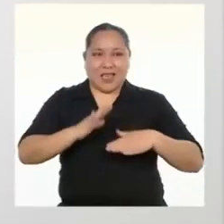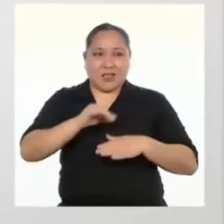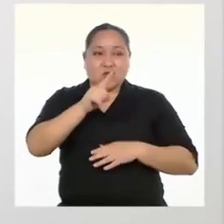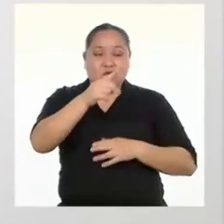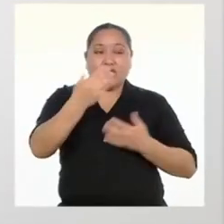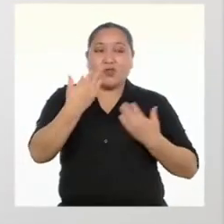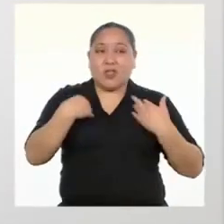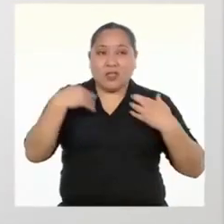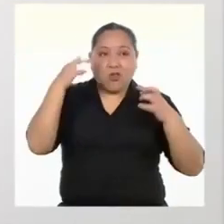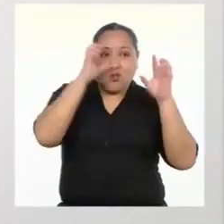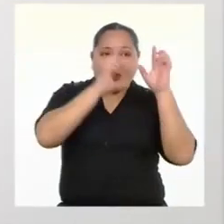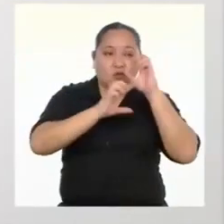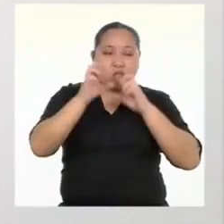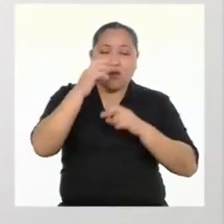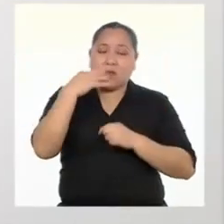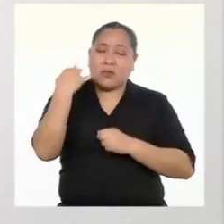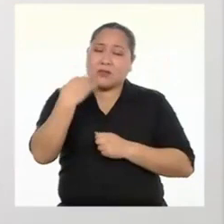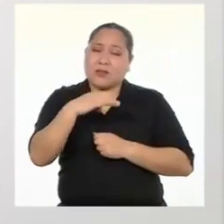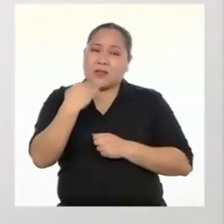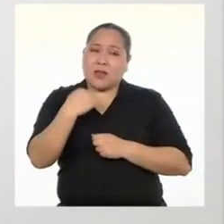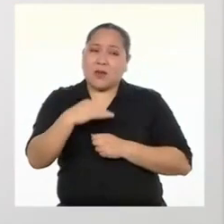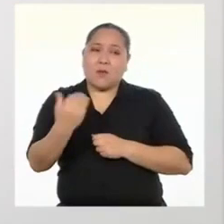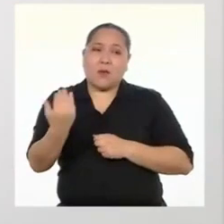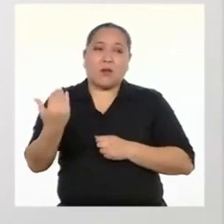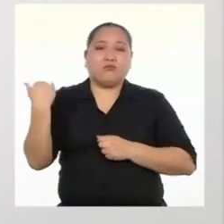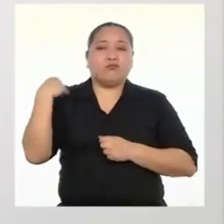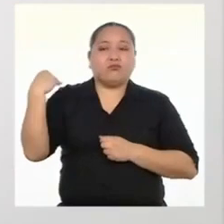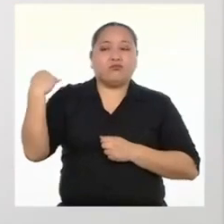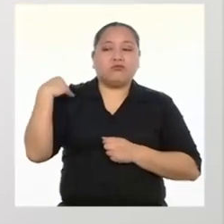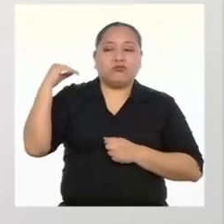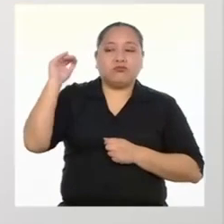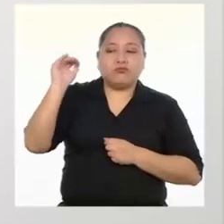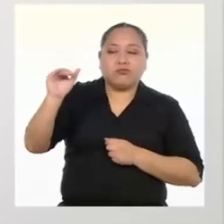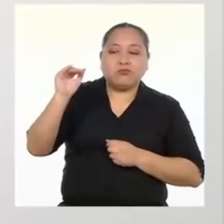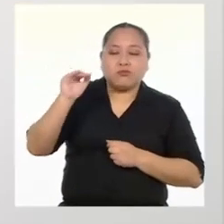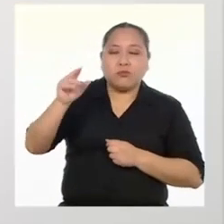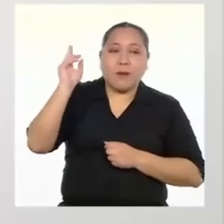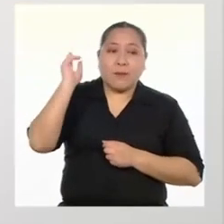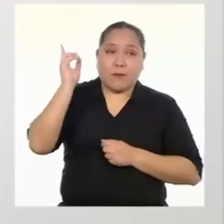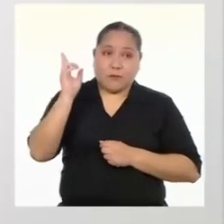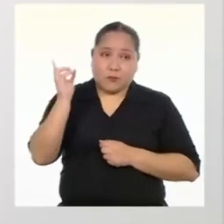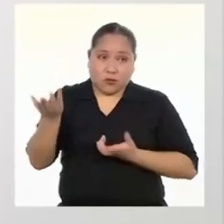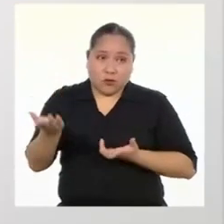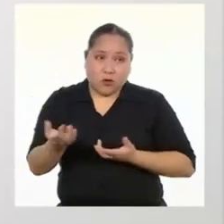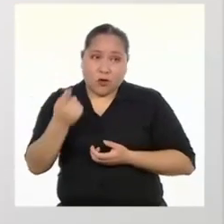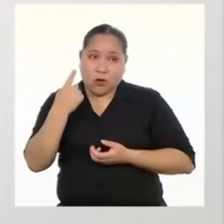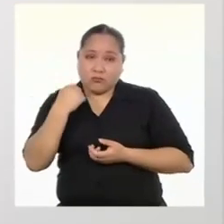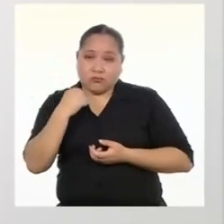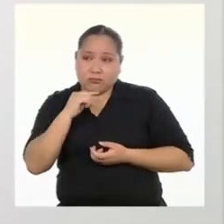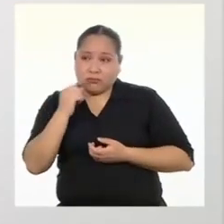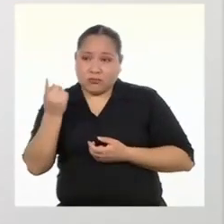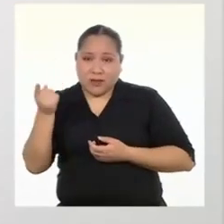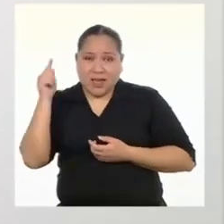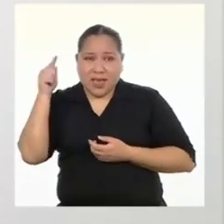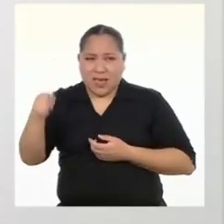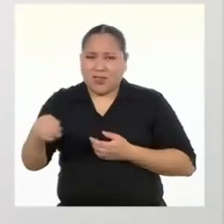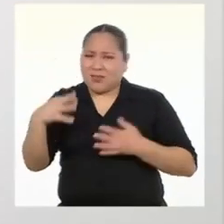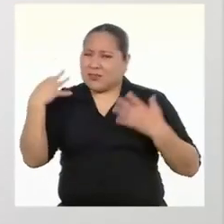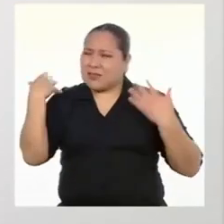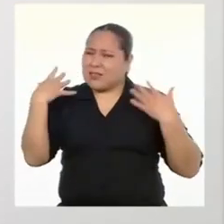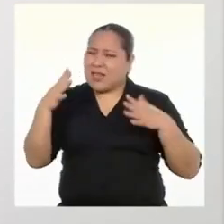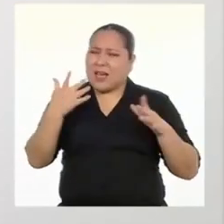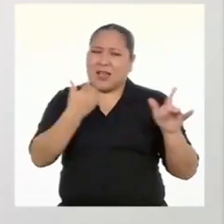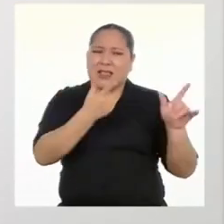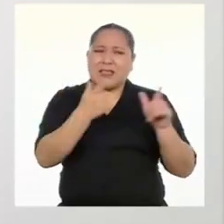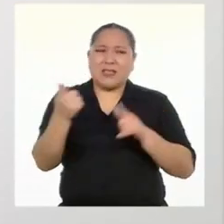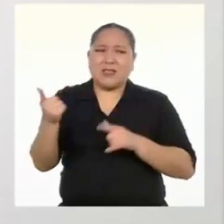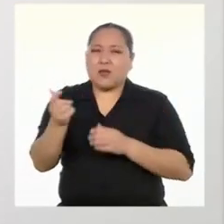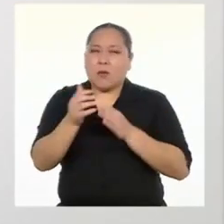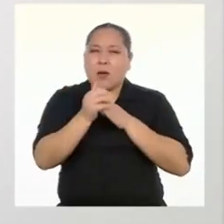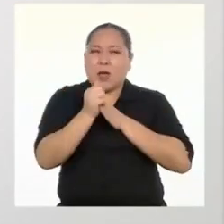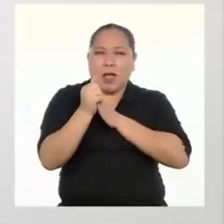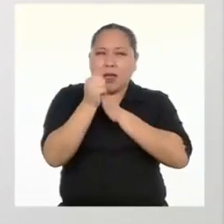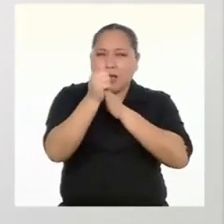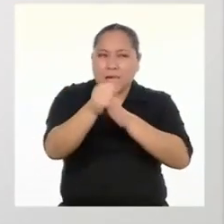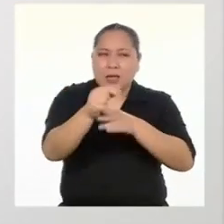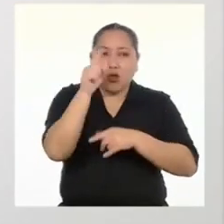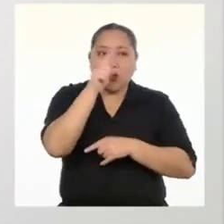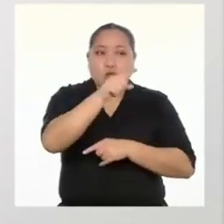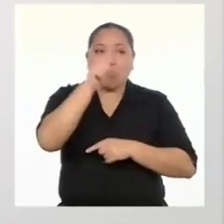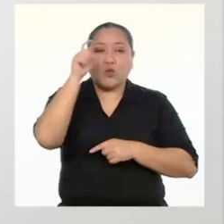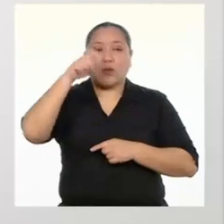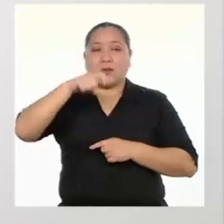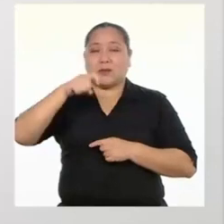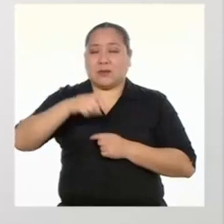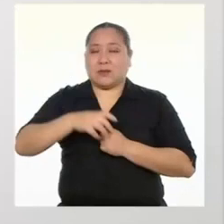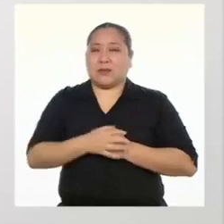tienes alguna duda, siempre puedes acudir a tus maestras y maestros. Recuerda que ellos están siempre listos para orientarte cuando